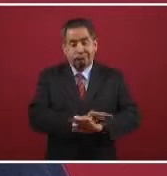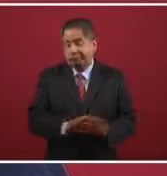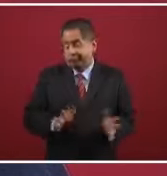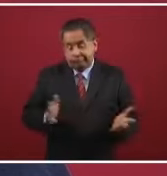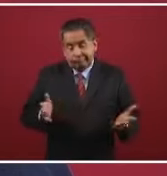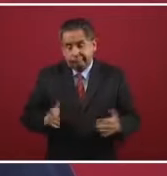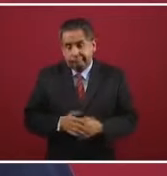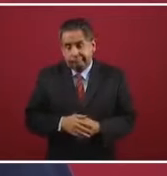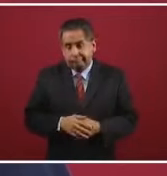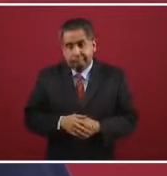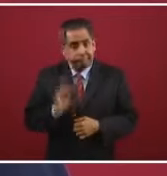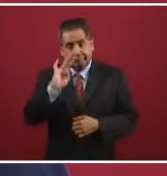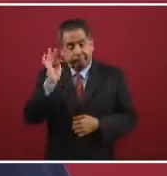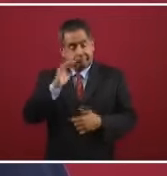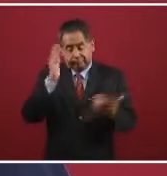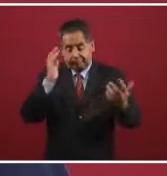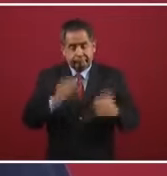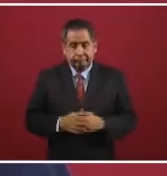Y a lo mejor